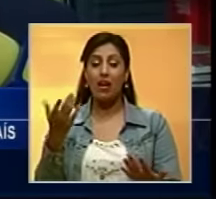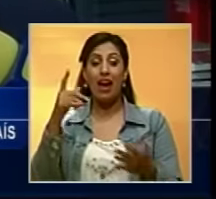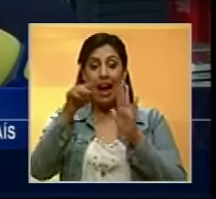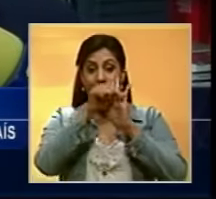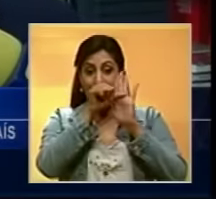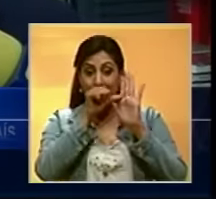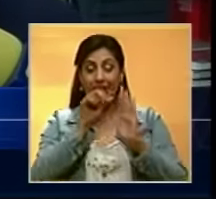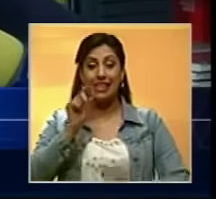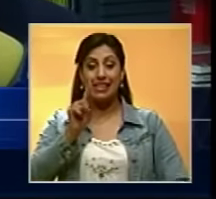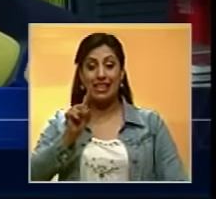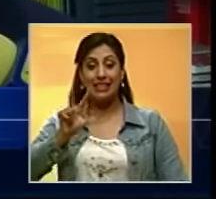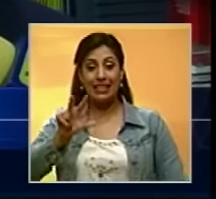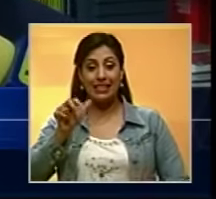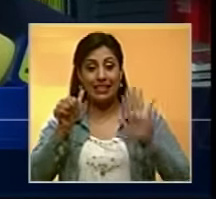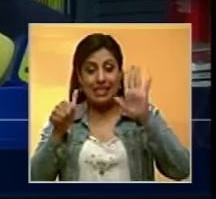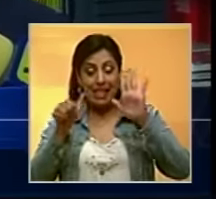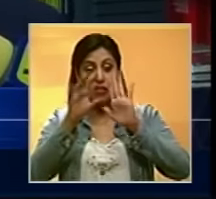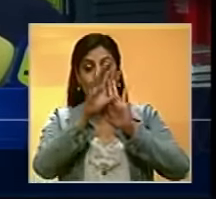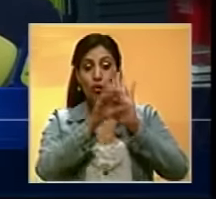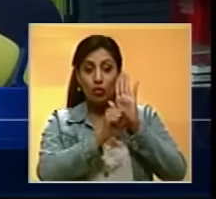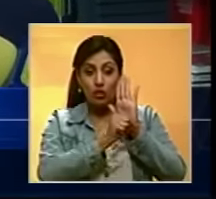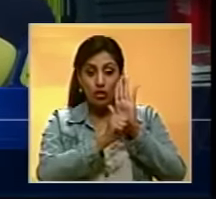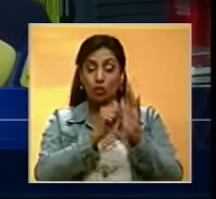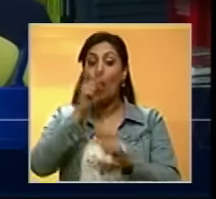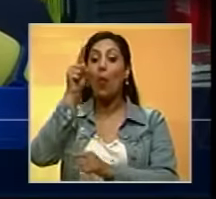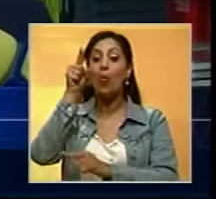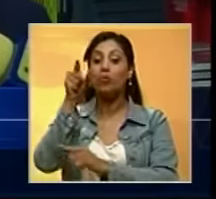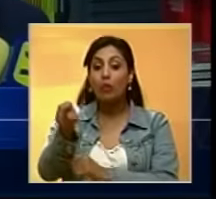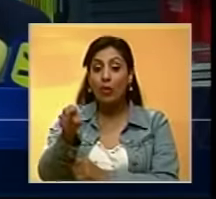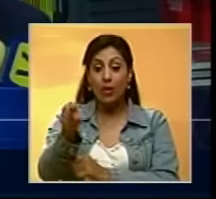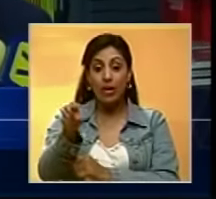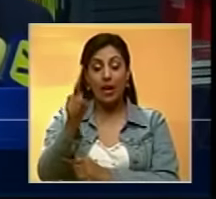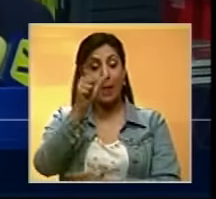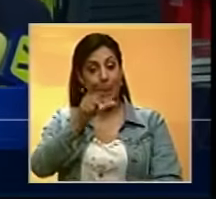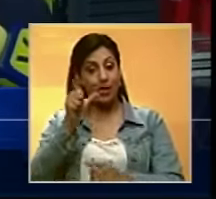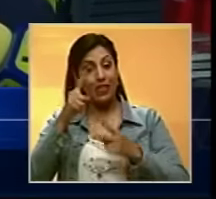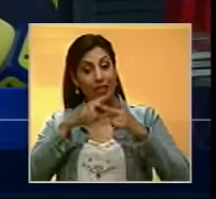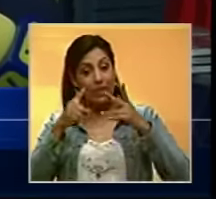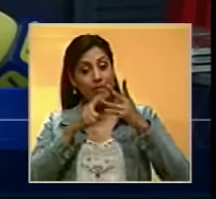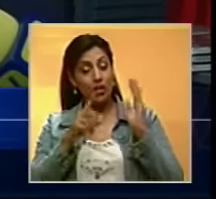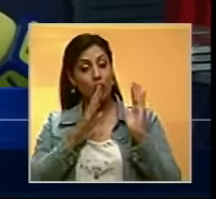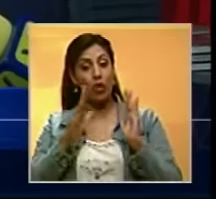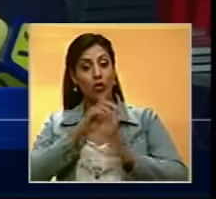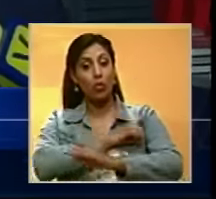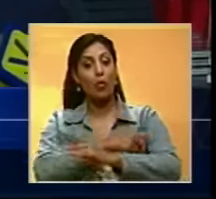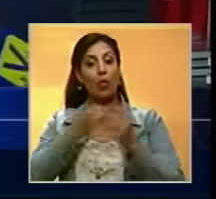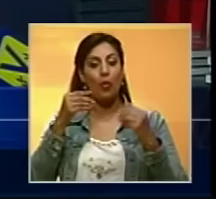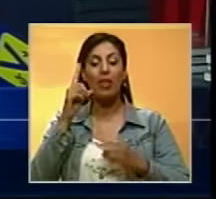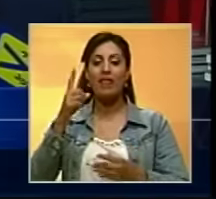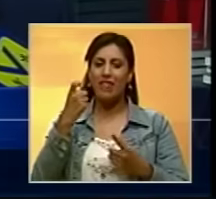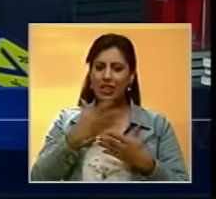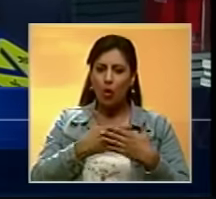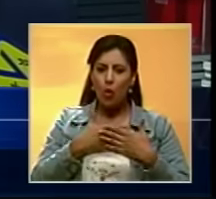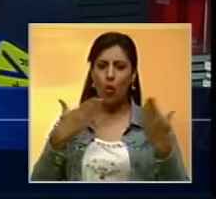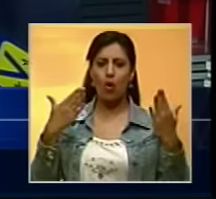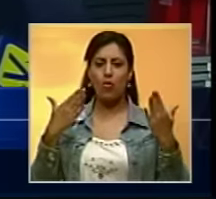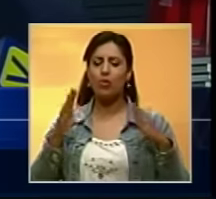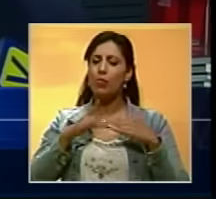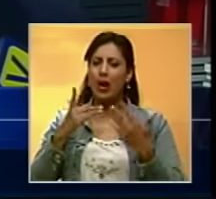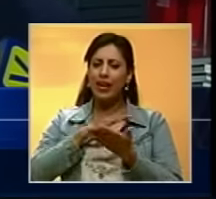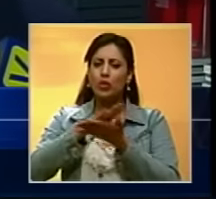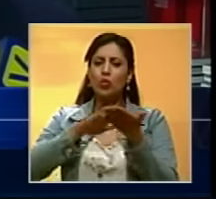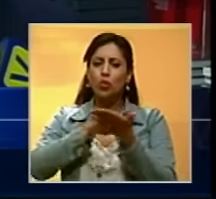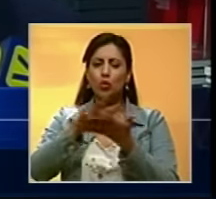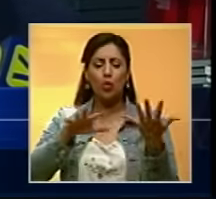artículo 136 de la Constitución ordena a los diferentes órganos del poder público que colaboren entre sí para